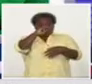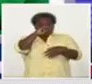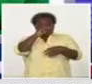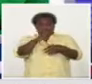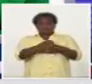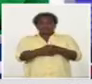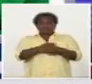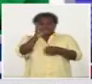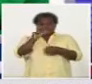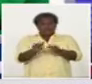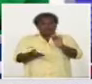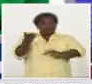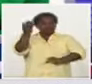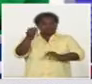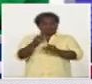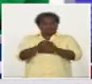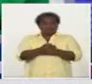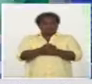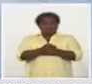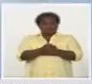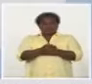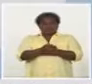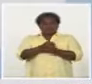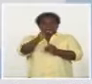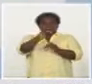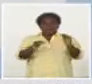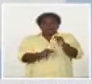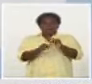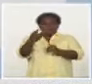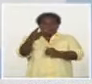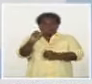cifras elevadas en los menores de 20 años de edad,